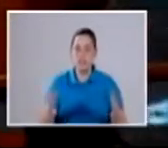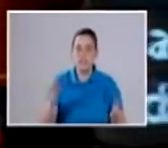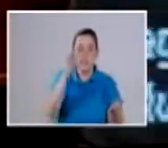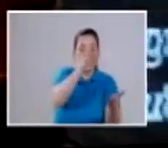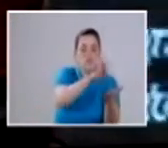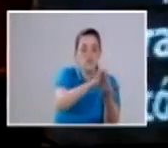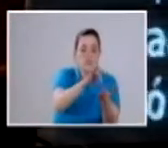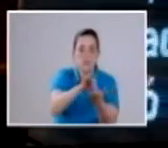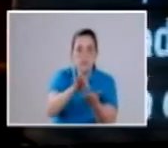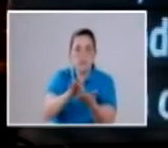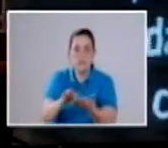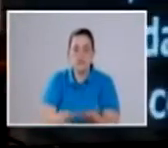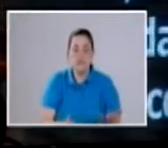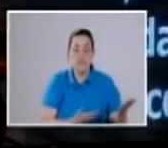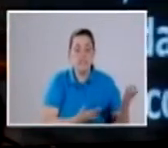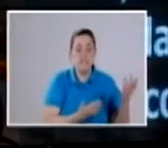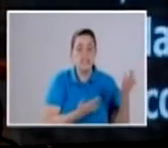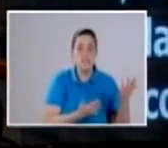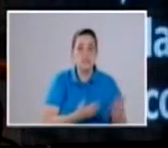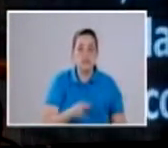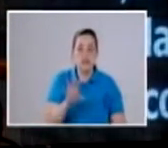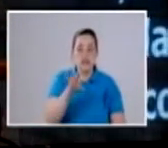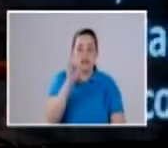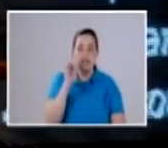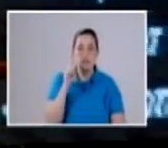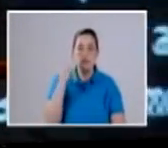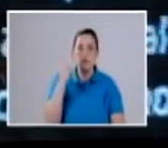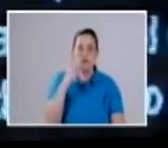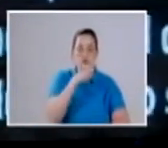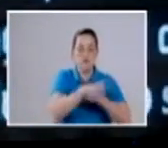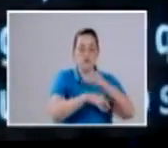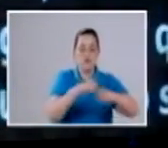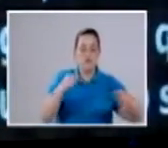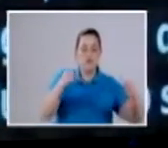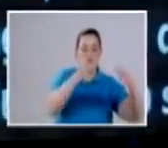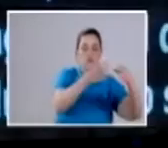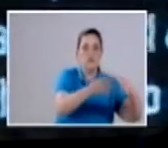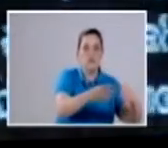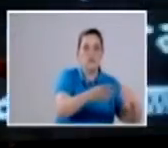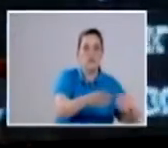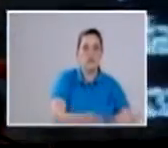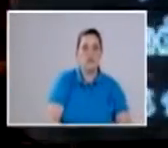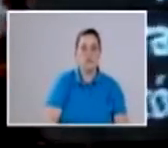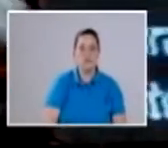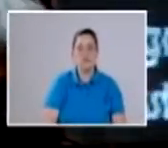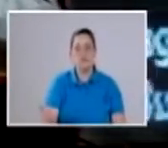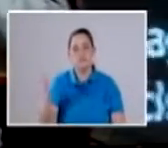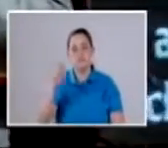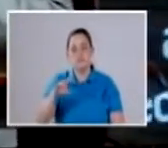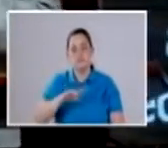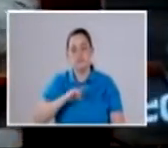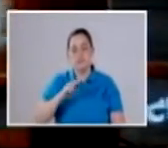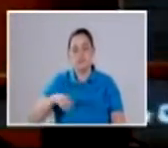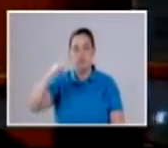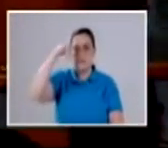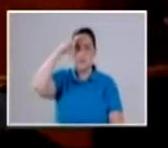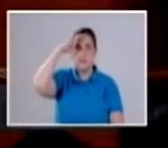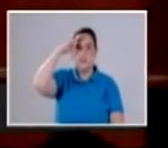El sembrador espera algo, un fruto. Después está el